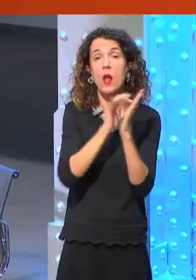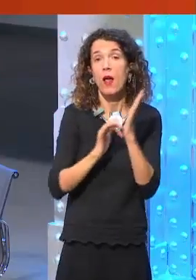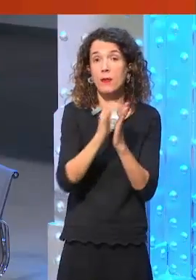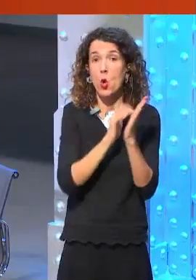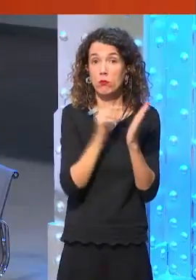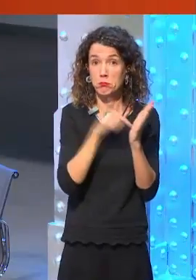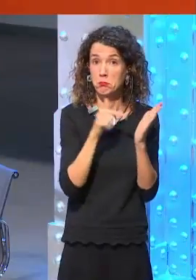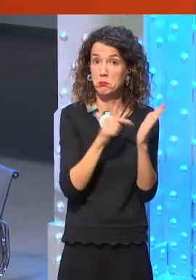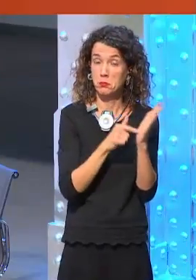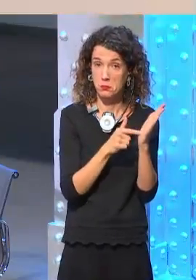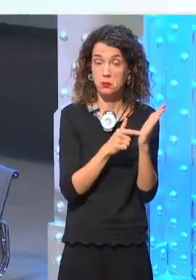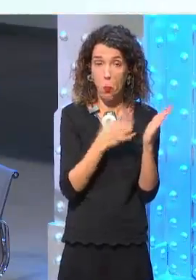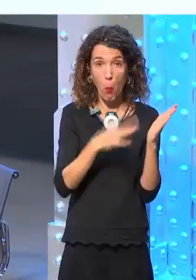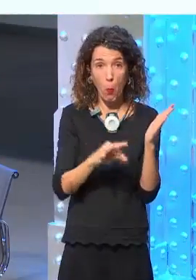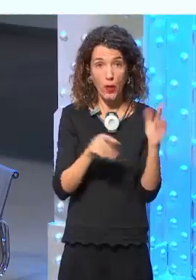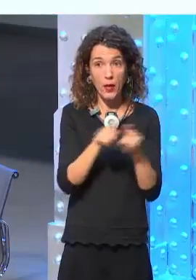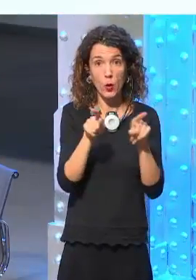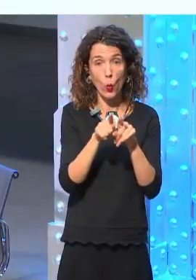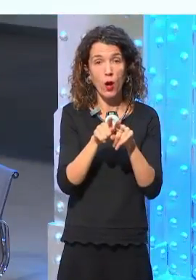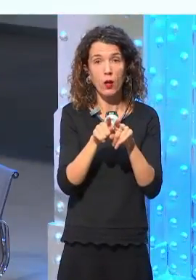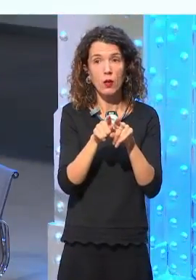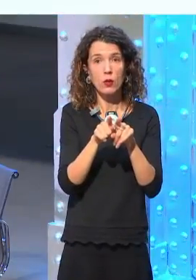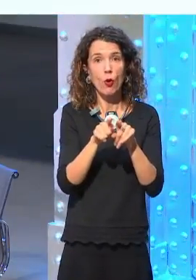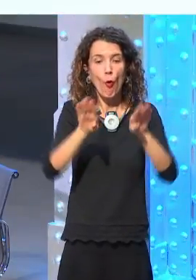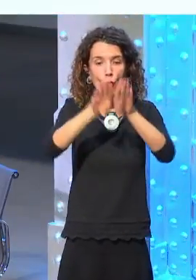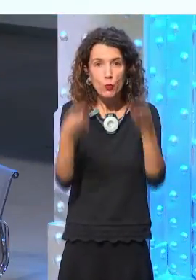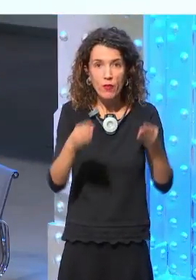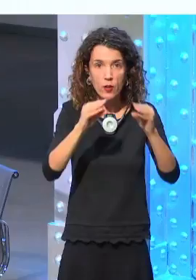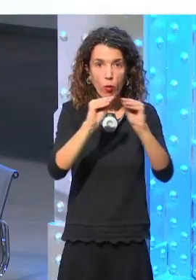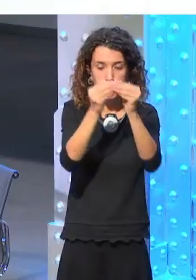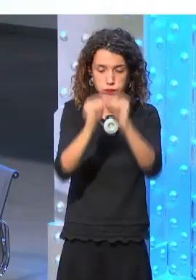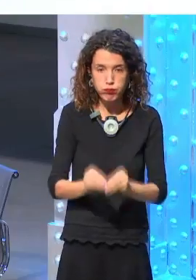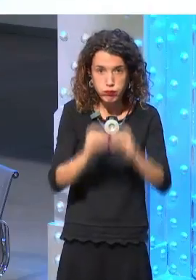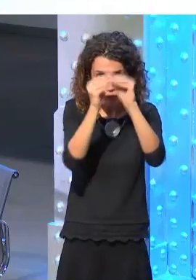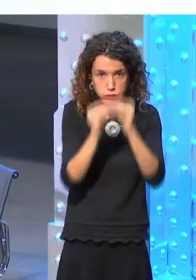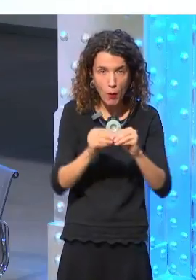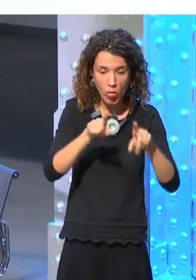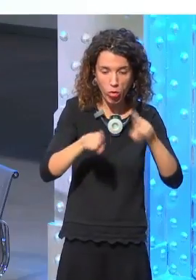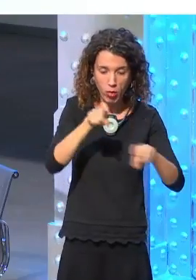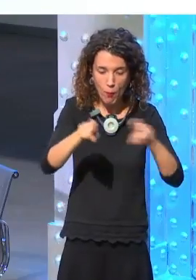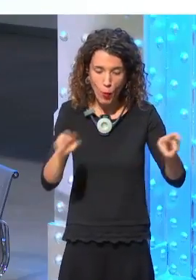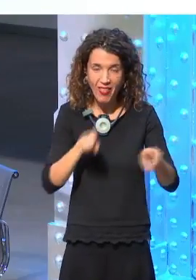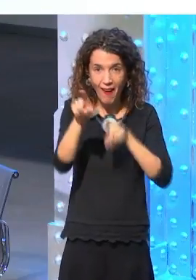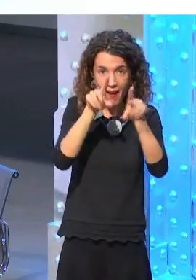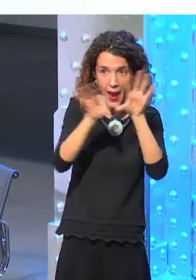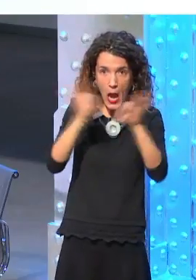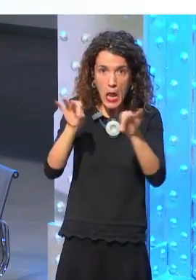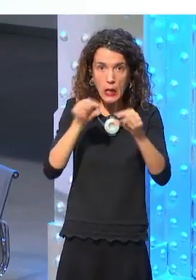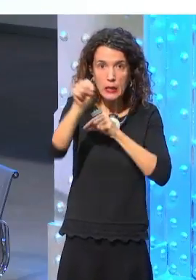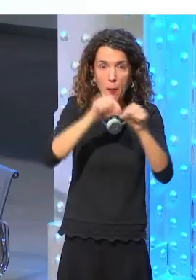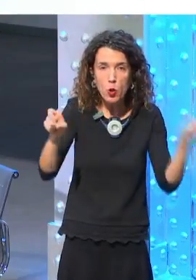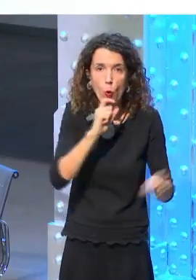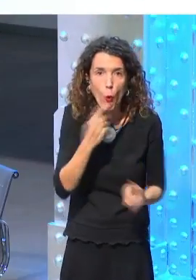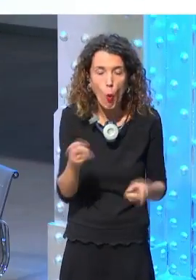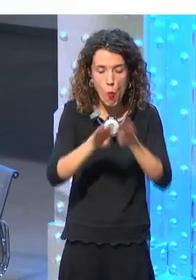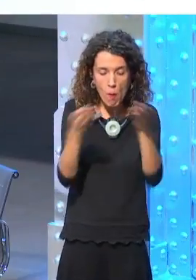teclas puedes ir deformando la superficie con el pulgar y puedes elegir la